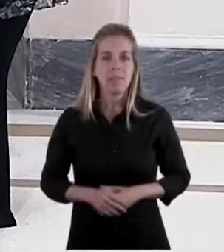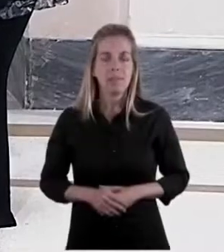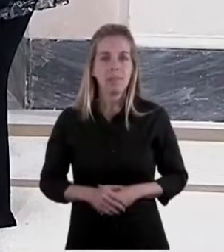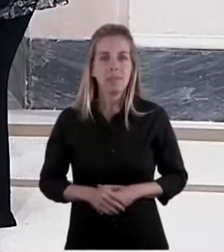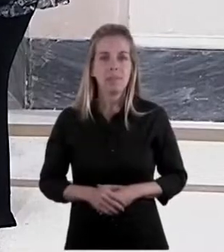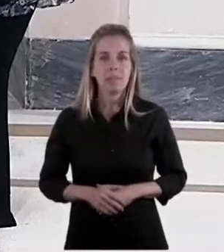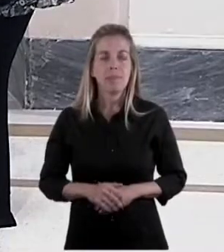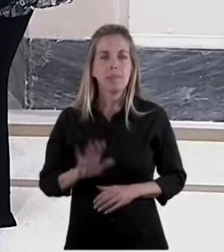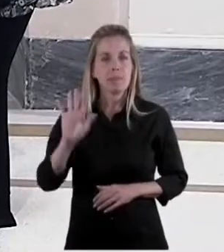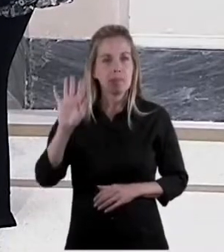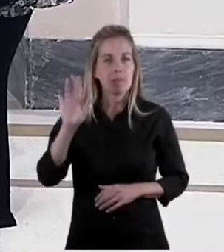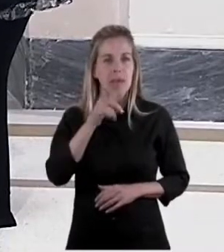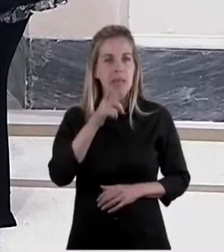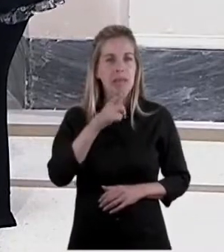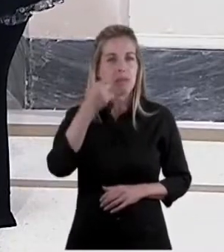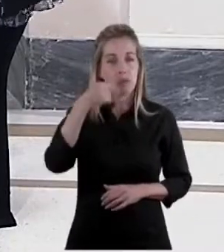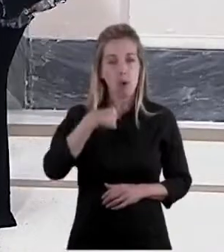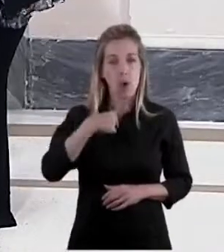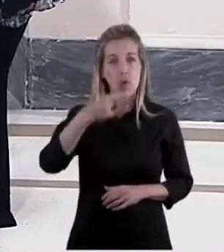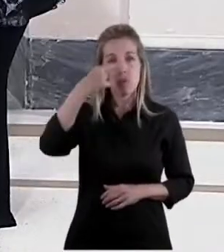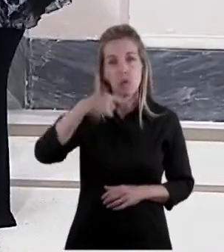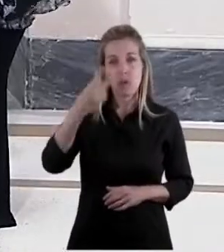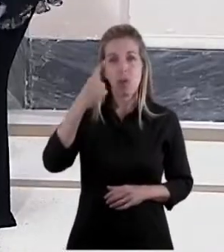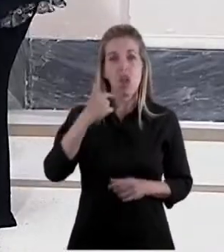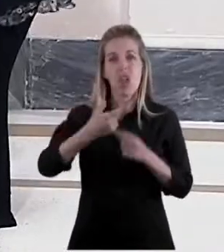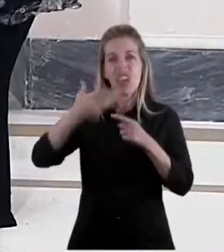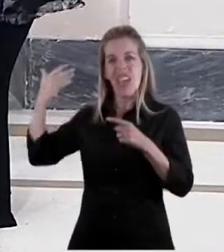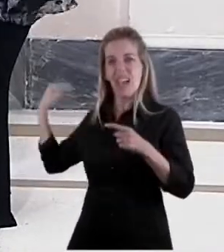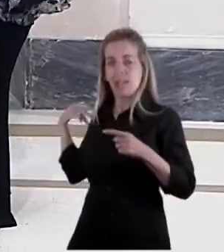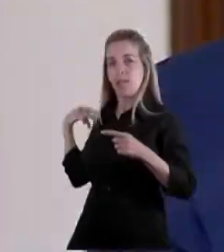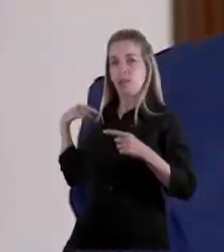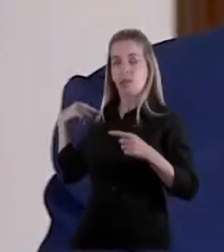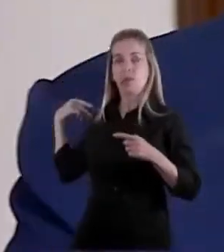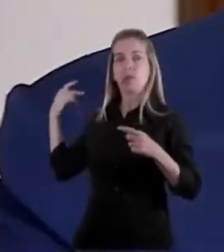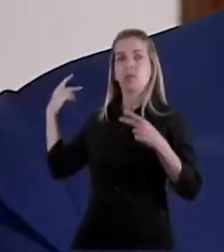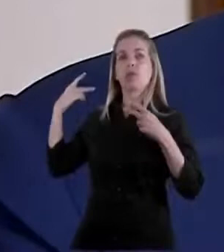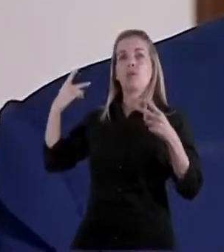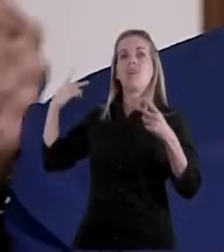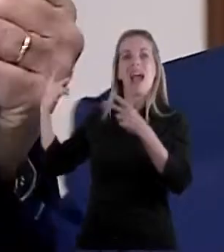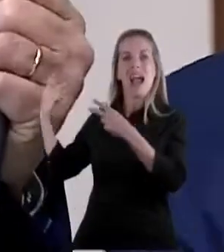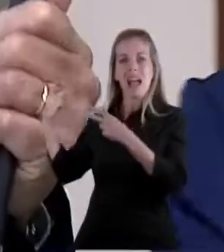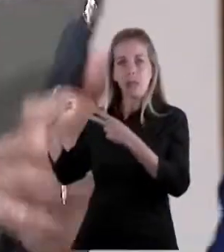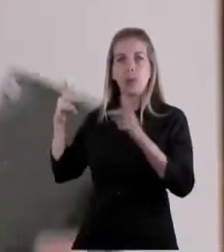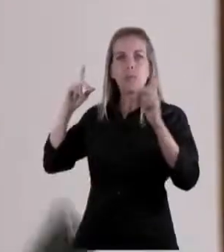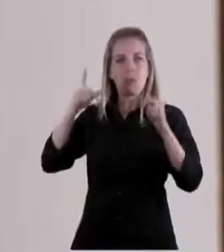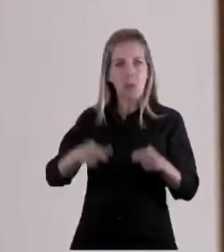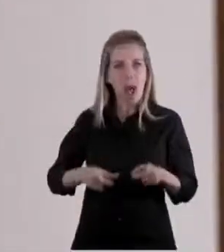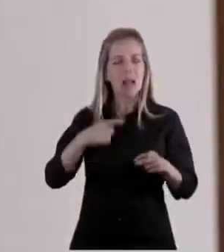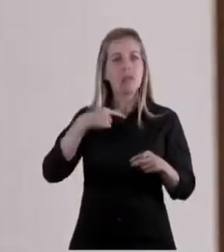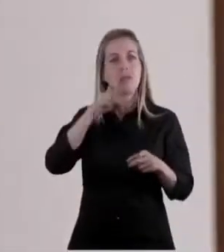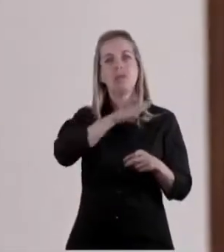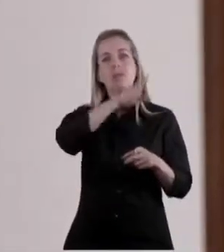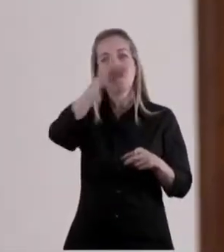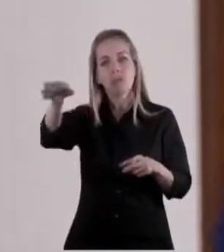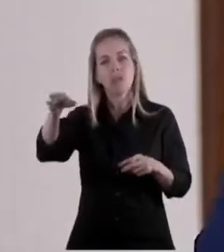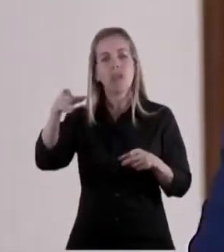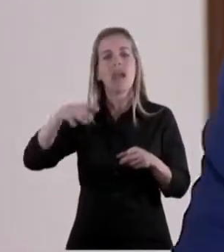No, yo me pasé los últimos 2 días en el medio del mar, pero de todas maneras, yendo a un homenaje a